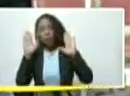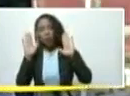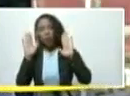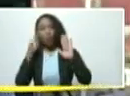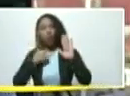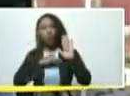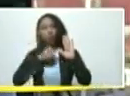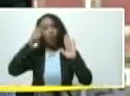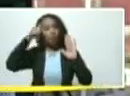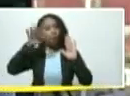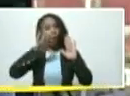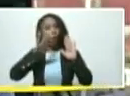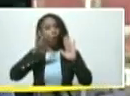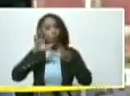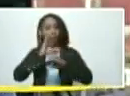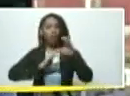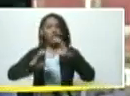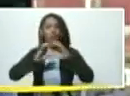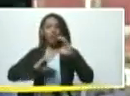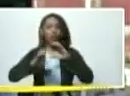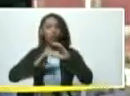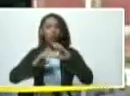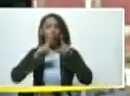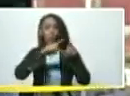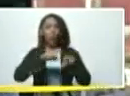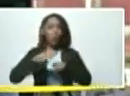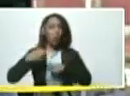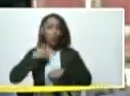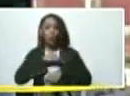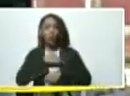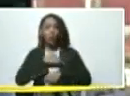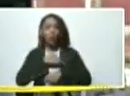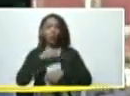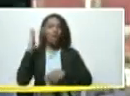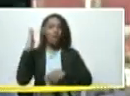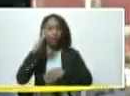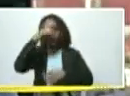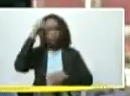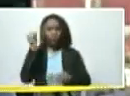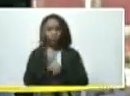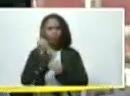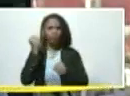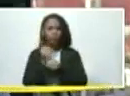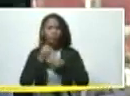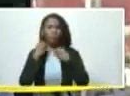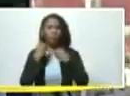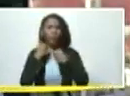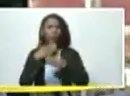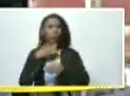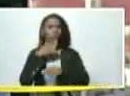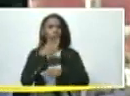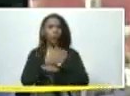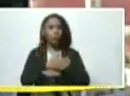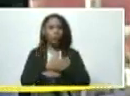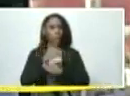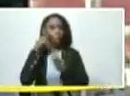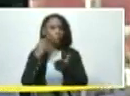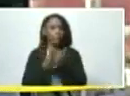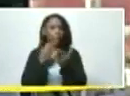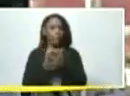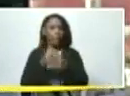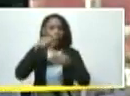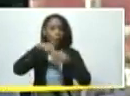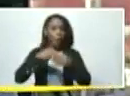nuestro pueblo, nuestros científicos, nuestros campesinos, nuestras campesinas han venido trabajando para ir probando una